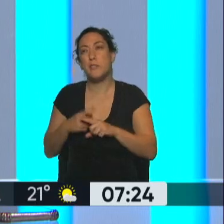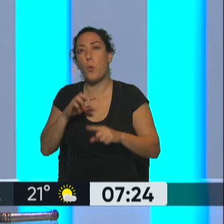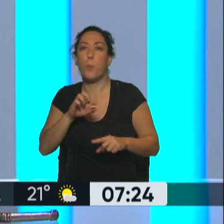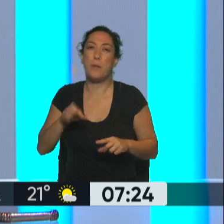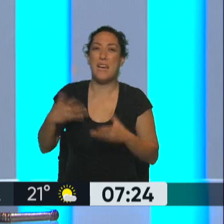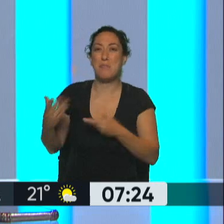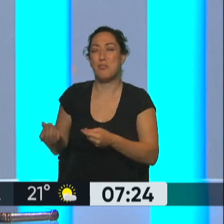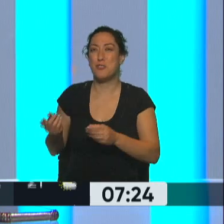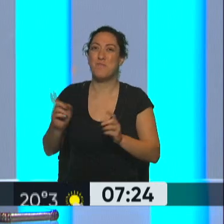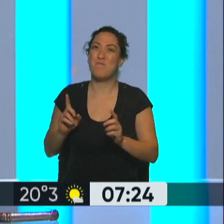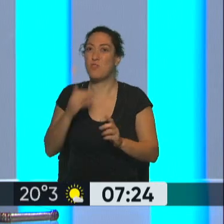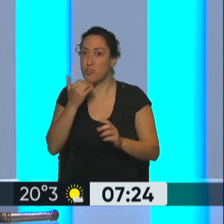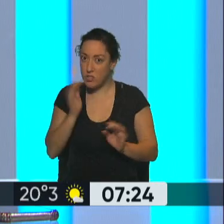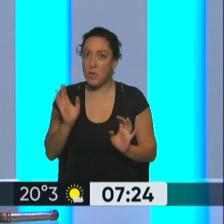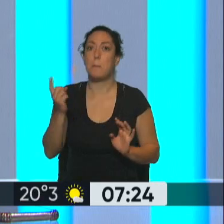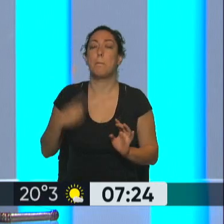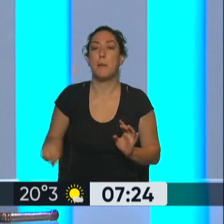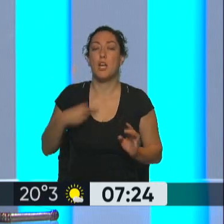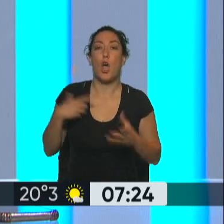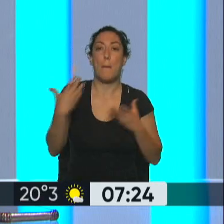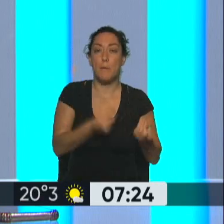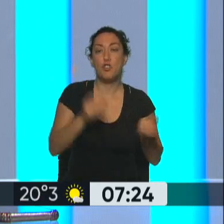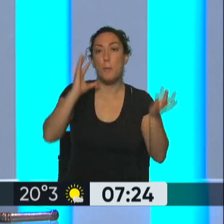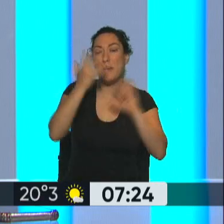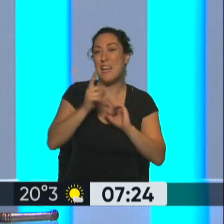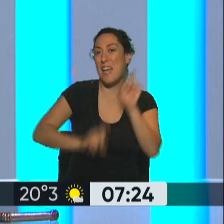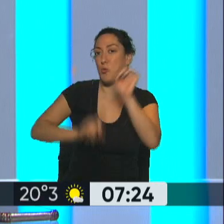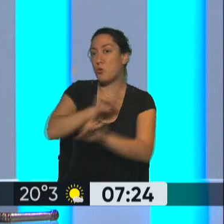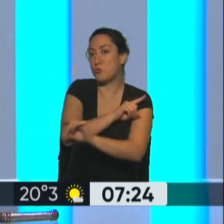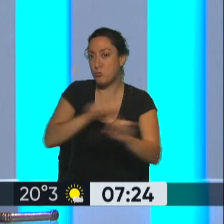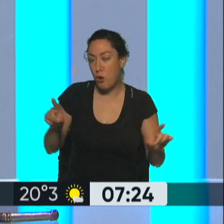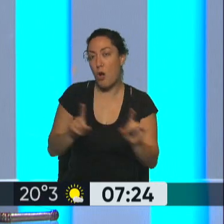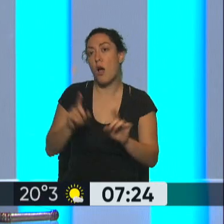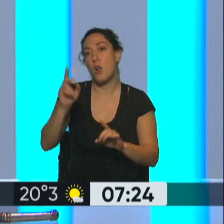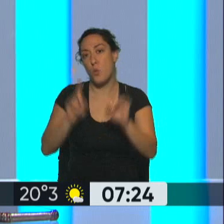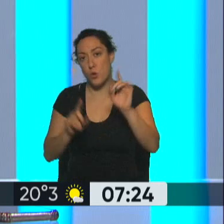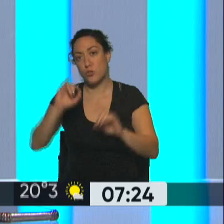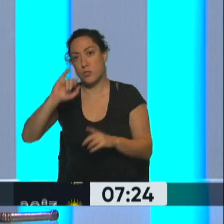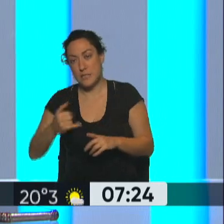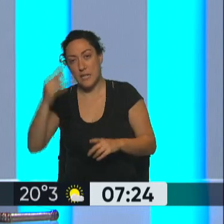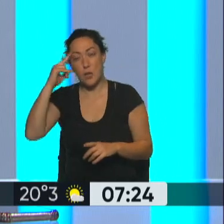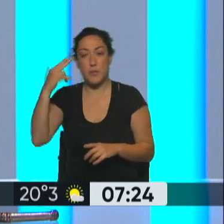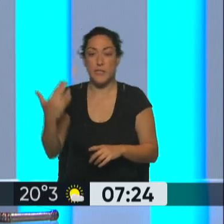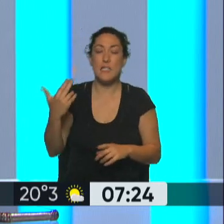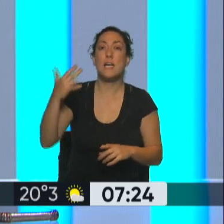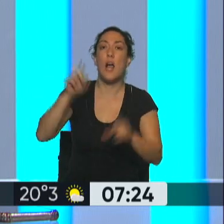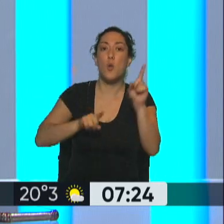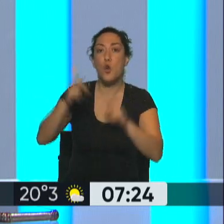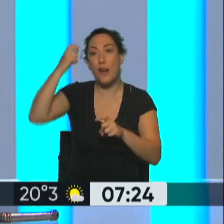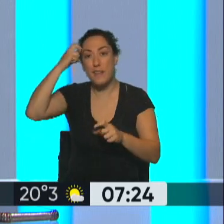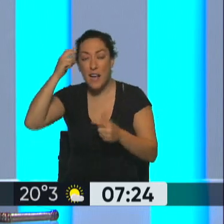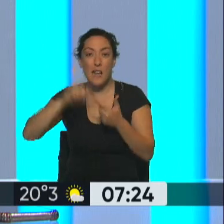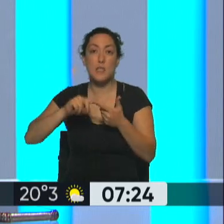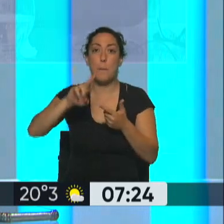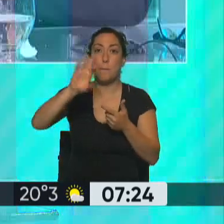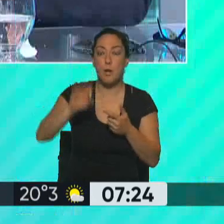lo cierto es que no va a acompañar al oficialismo. Estoy hablando de sectores del radicalismo, sectores del PRO, como